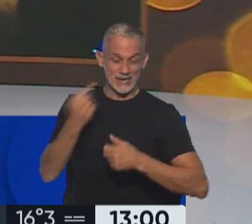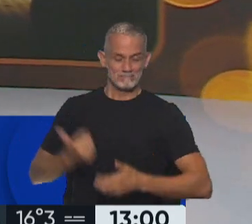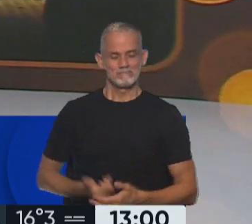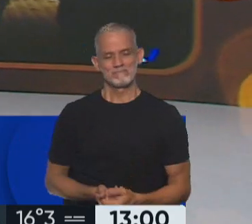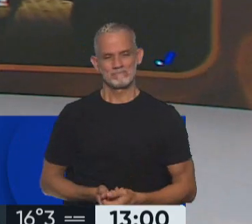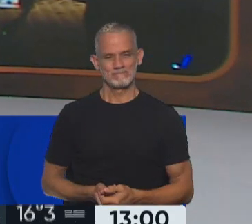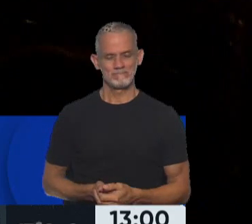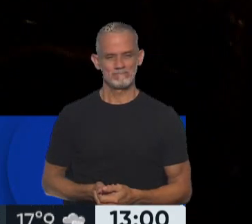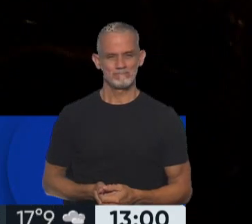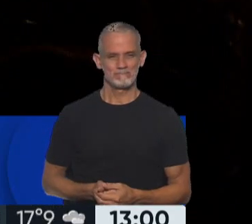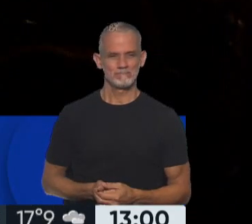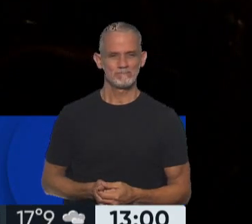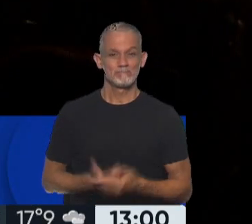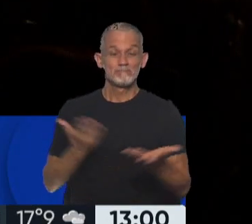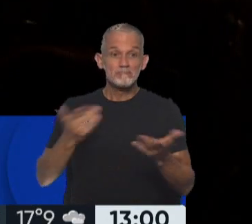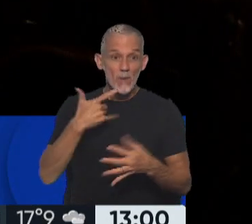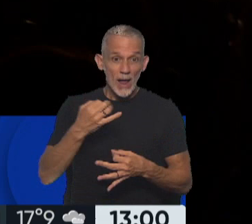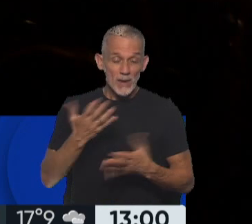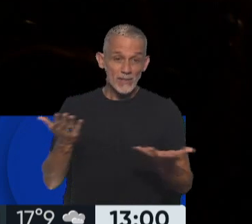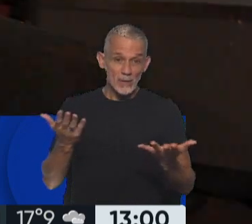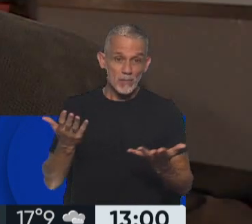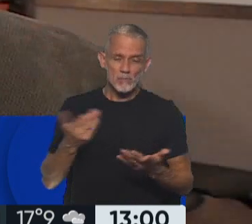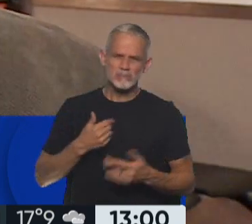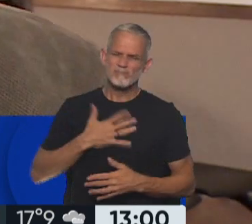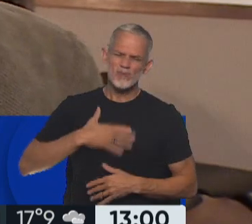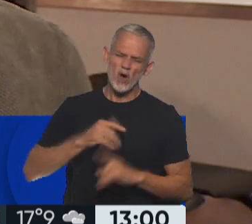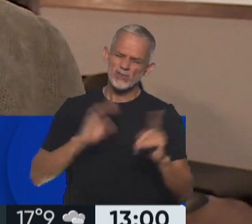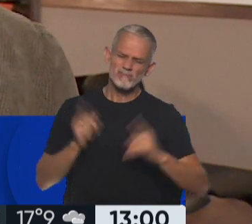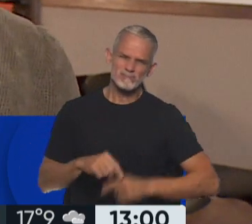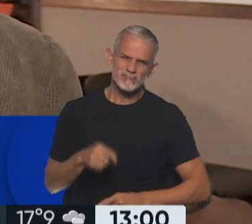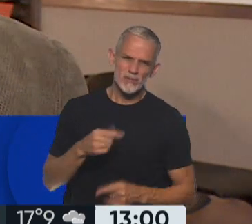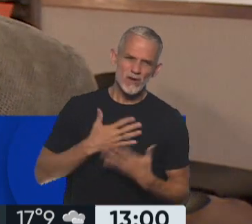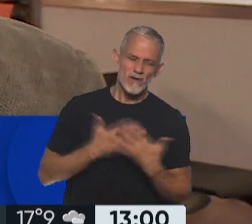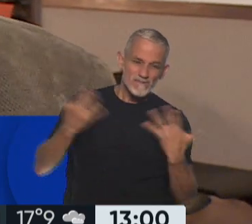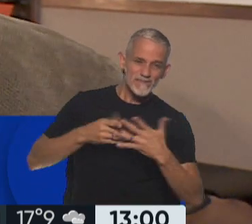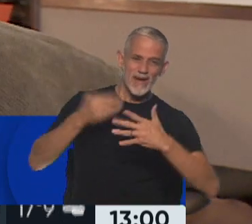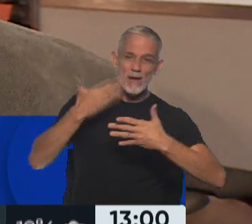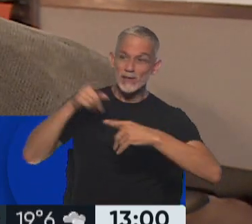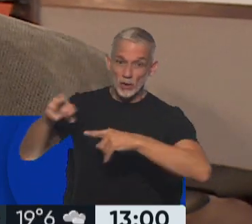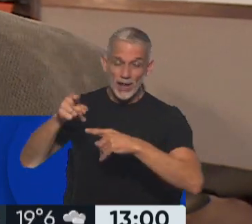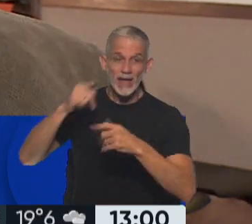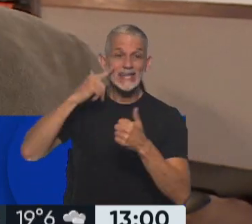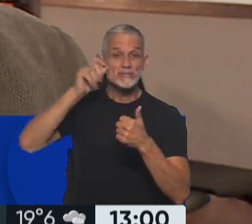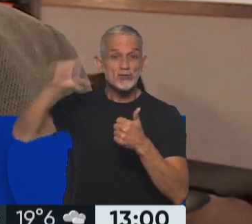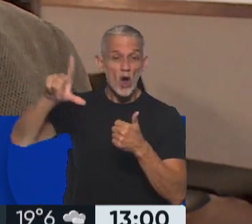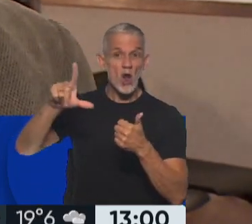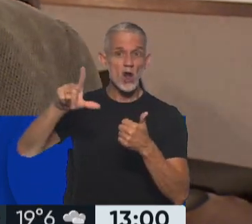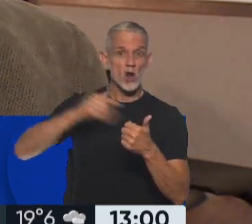también nosotros. Bueno, la verdad que muy feliz de estar acá, hablando con Rep, con Isol, grandes